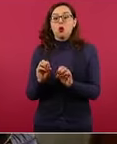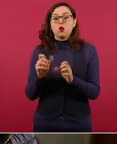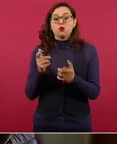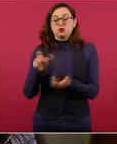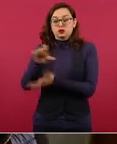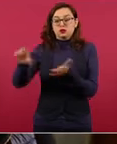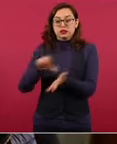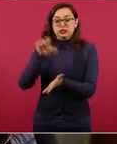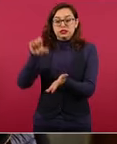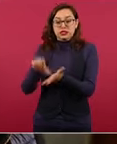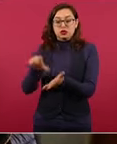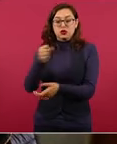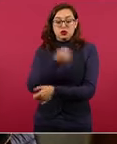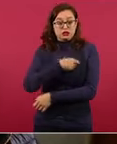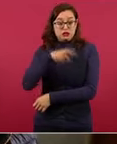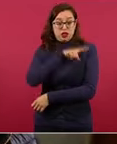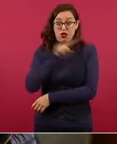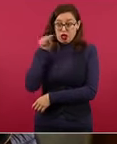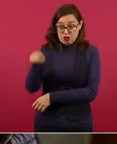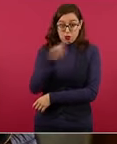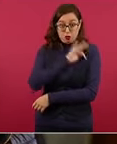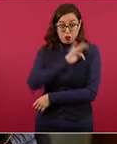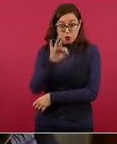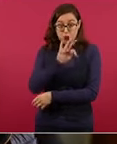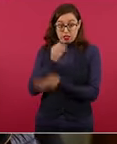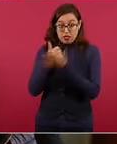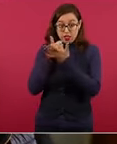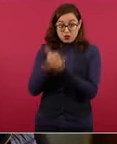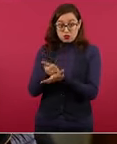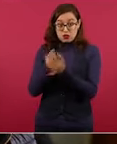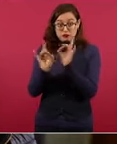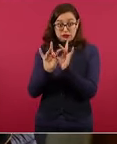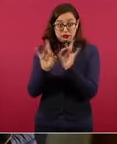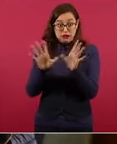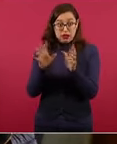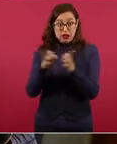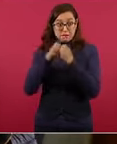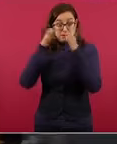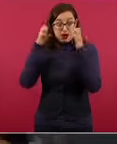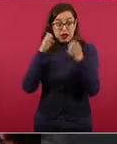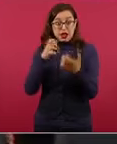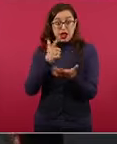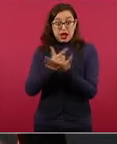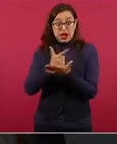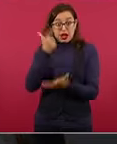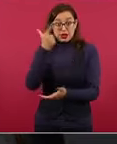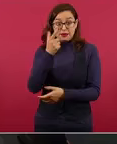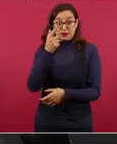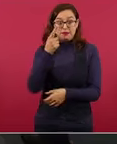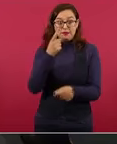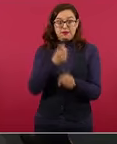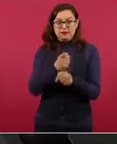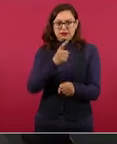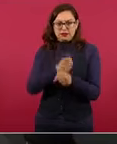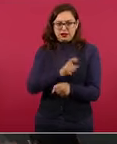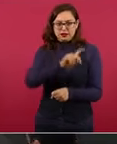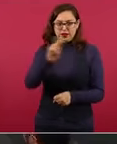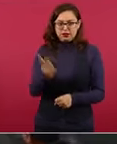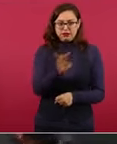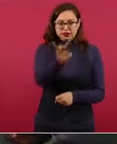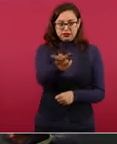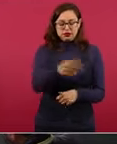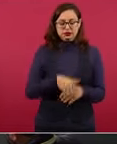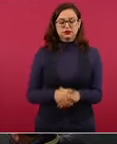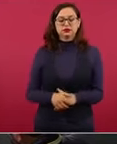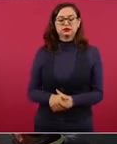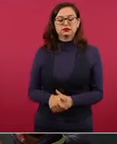centro de salud de mesa colorada ahí van a va a haber algo para para urgencias graves gracias sería si éste